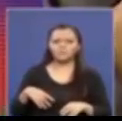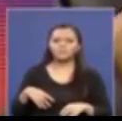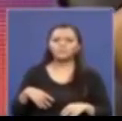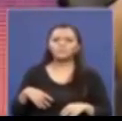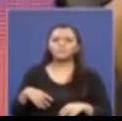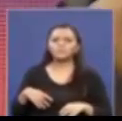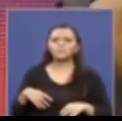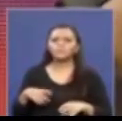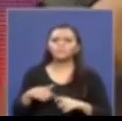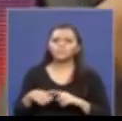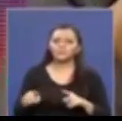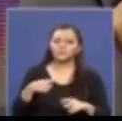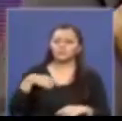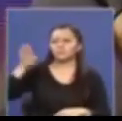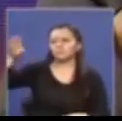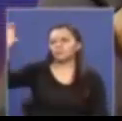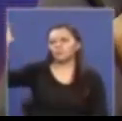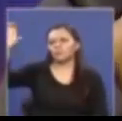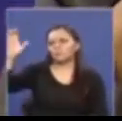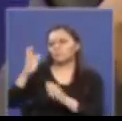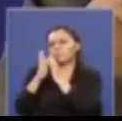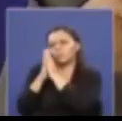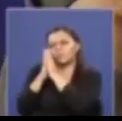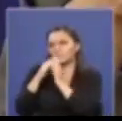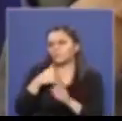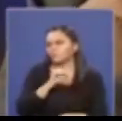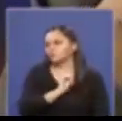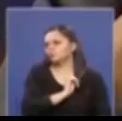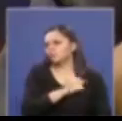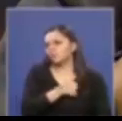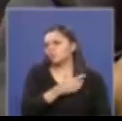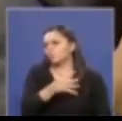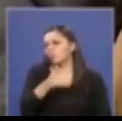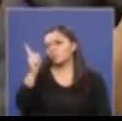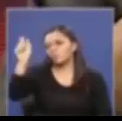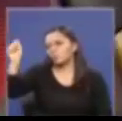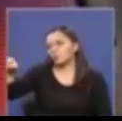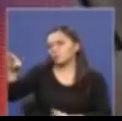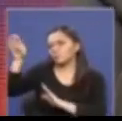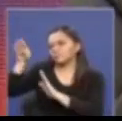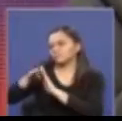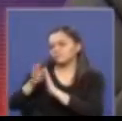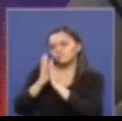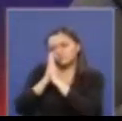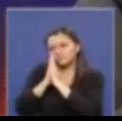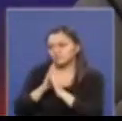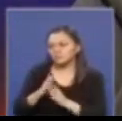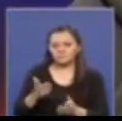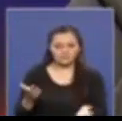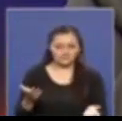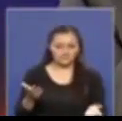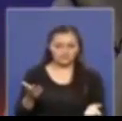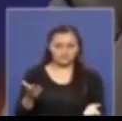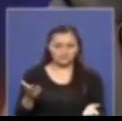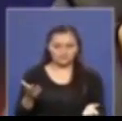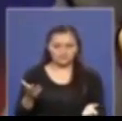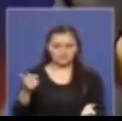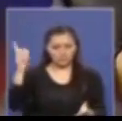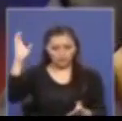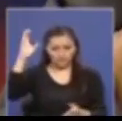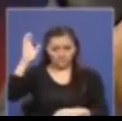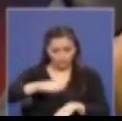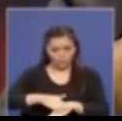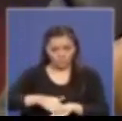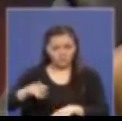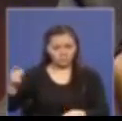Colombia, no sea malito, no nos deprecia moneda porque nosotros no tenemos moneda nacional y no podemos responder. Eso es culpa nuestra. Colombia está haciendo lo que tiene que hacer. Se